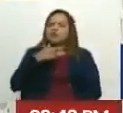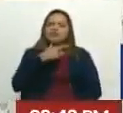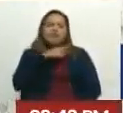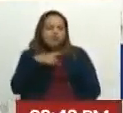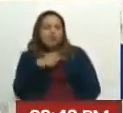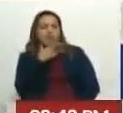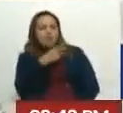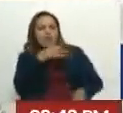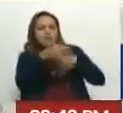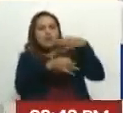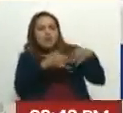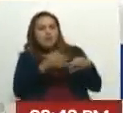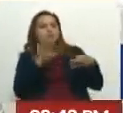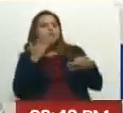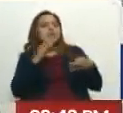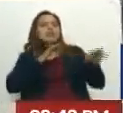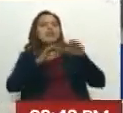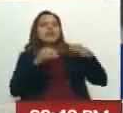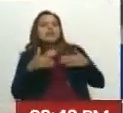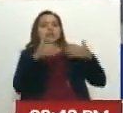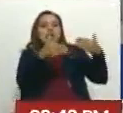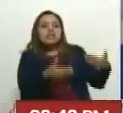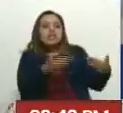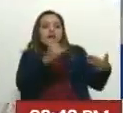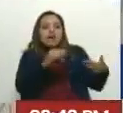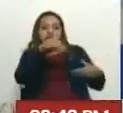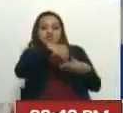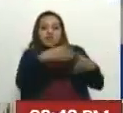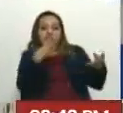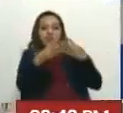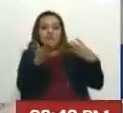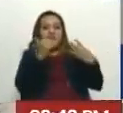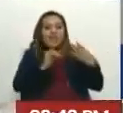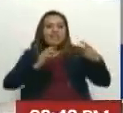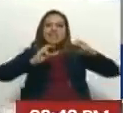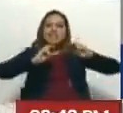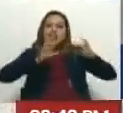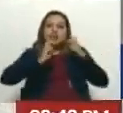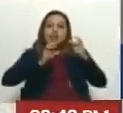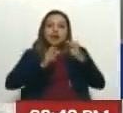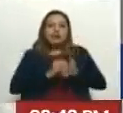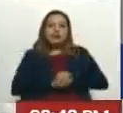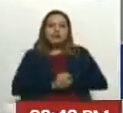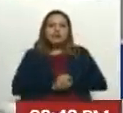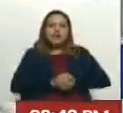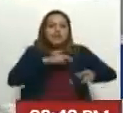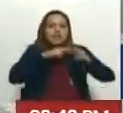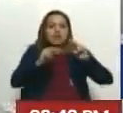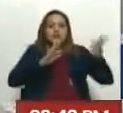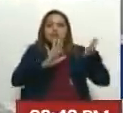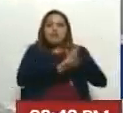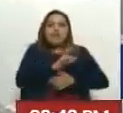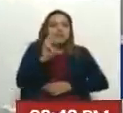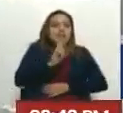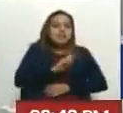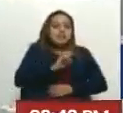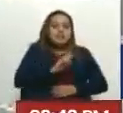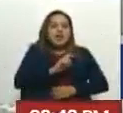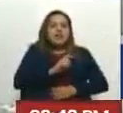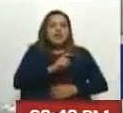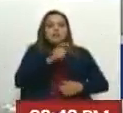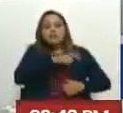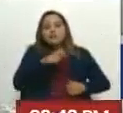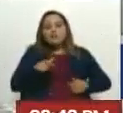de que los espectáculos que se presenten dentro de este festival tengan la temática que corresponde a todas las necesidades y preocupaciones del ser